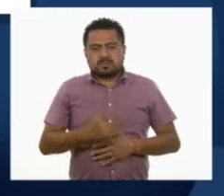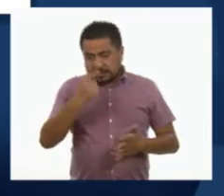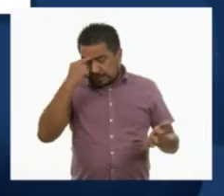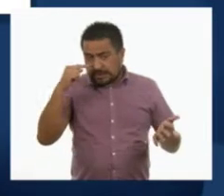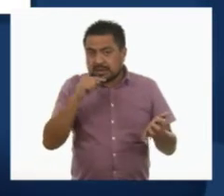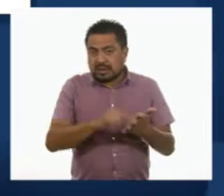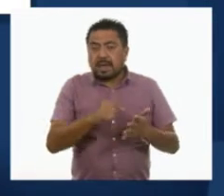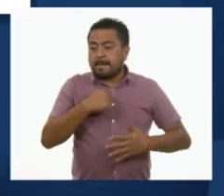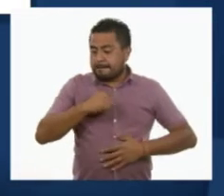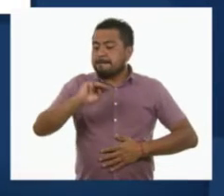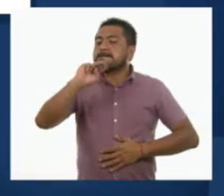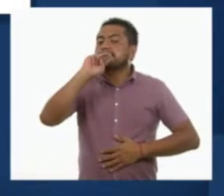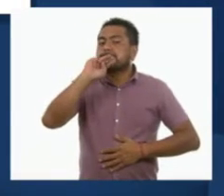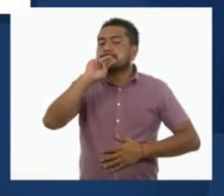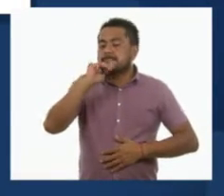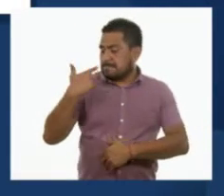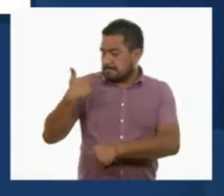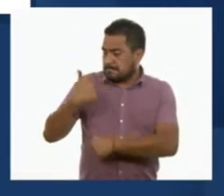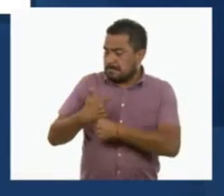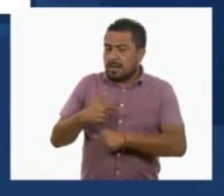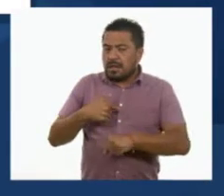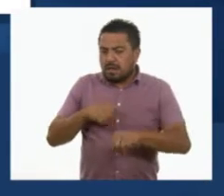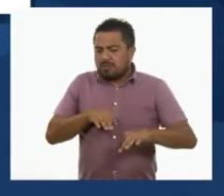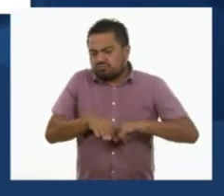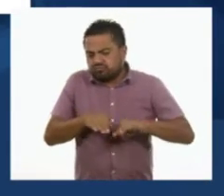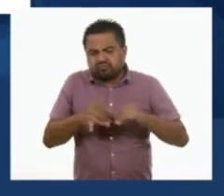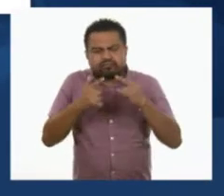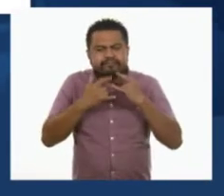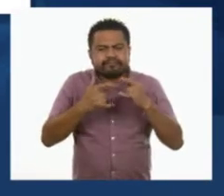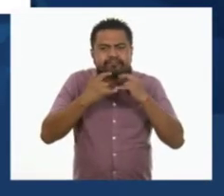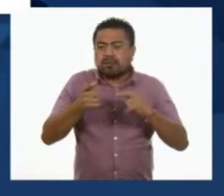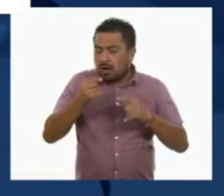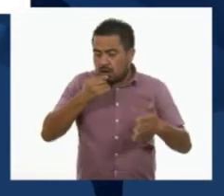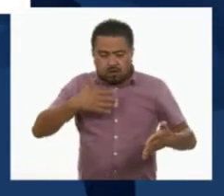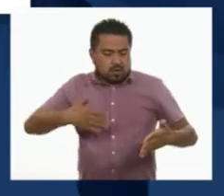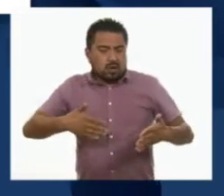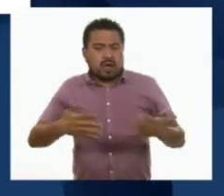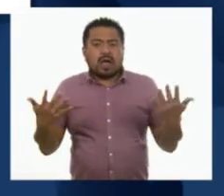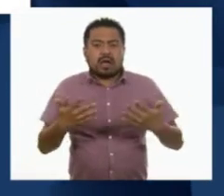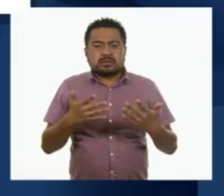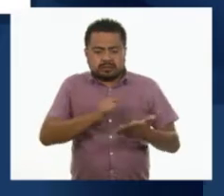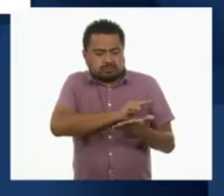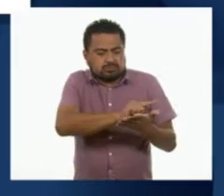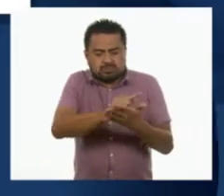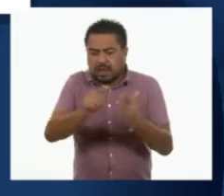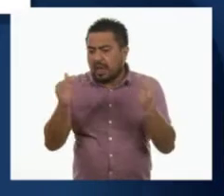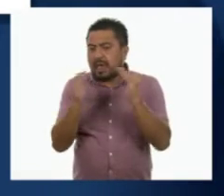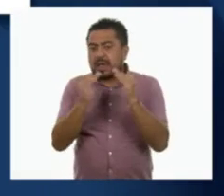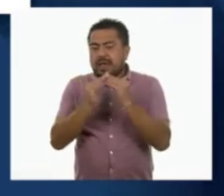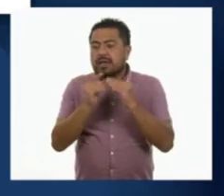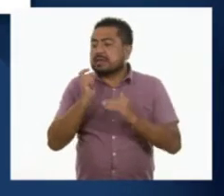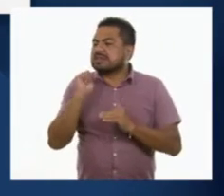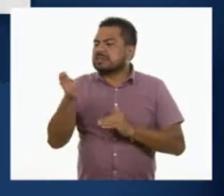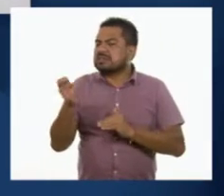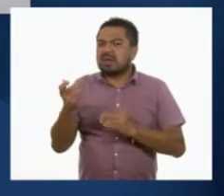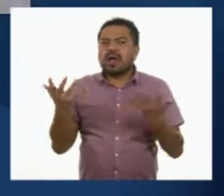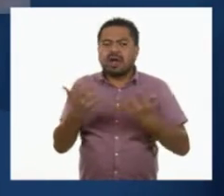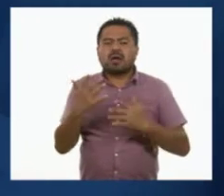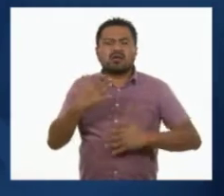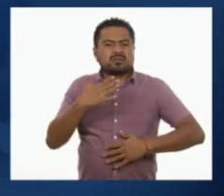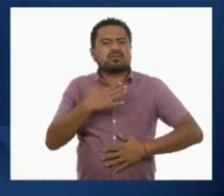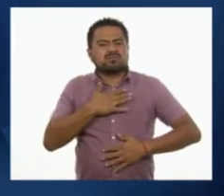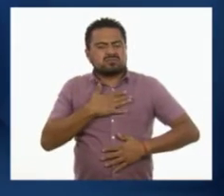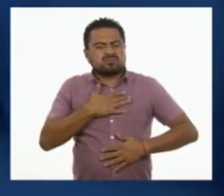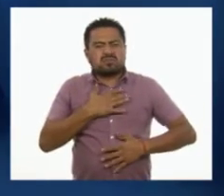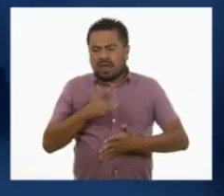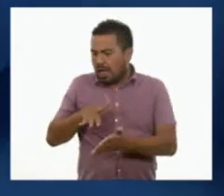Creo que mi mamá, al ver que trabaja, cocina y hace los deberes en la casa, eso me lleva a yo